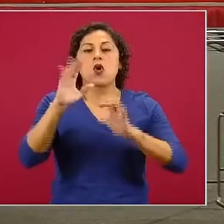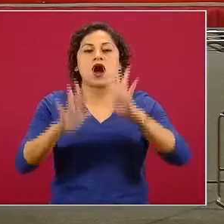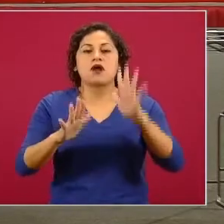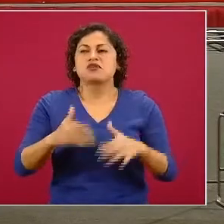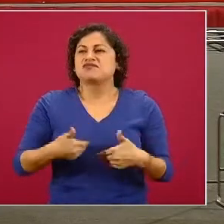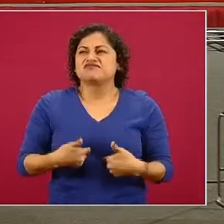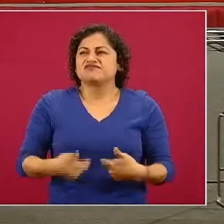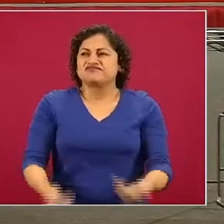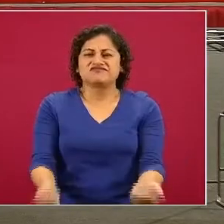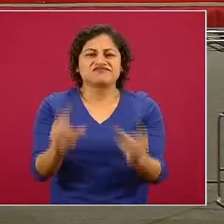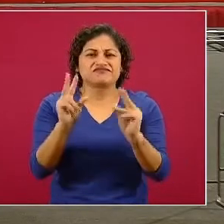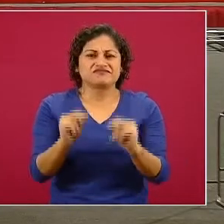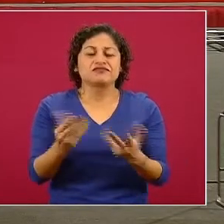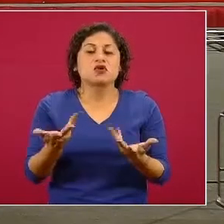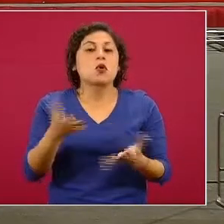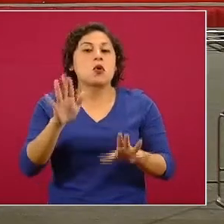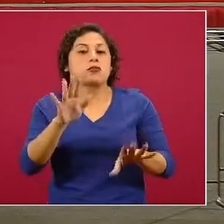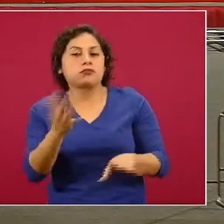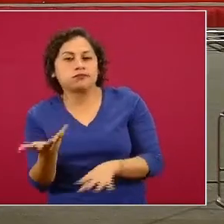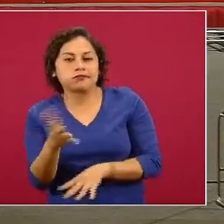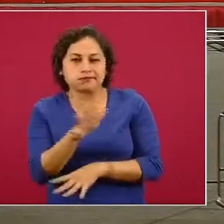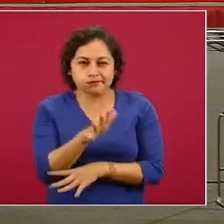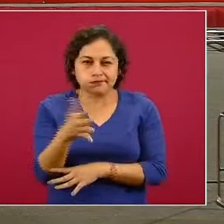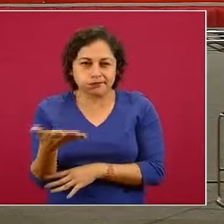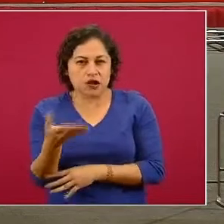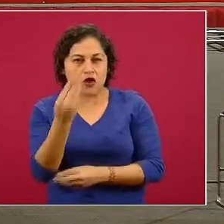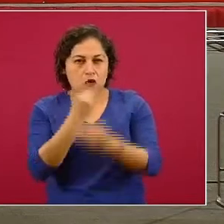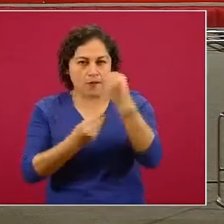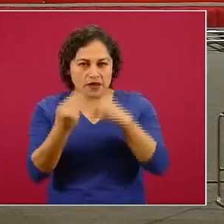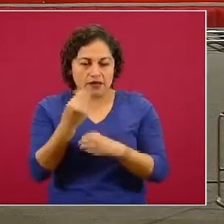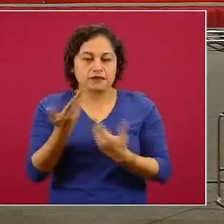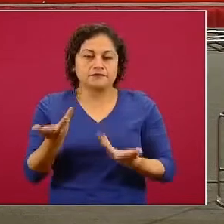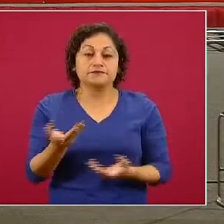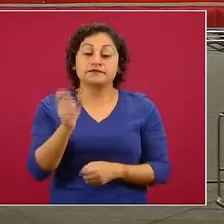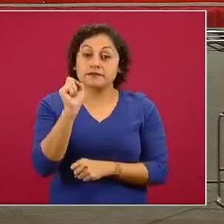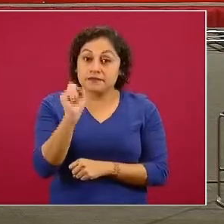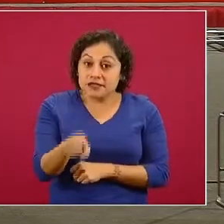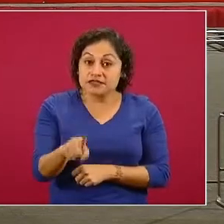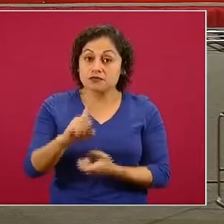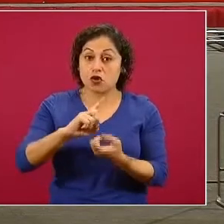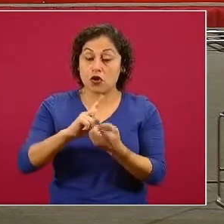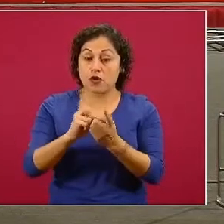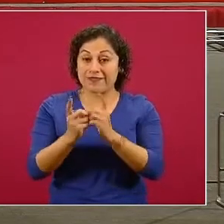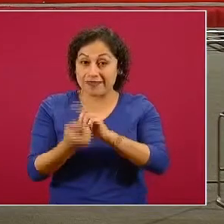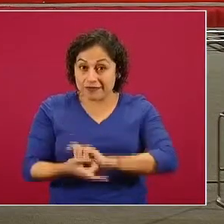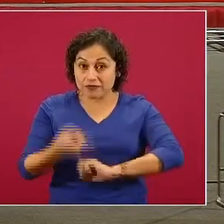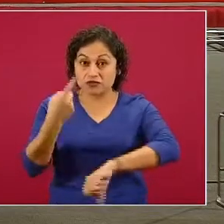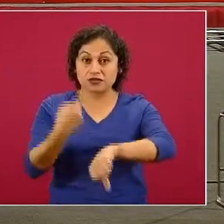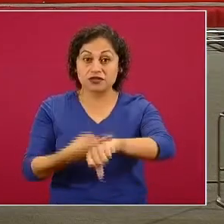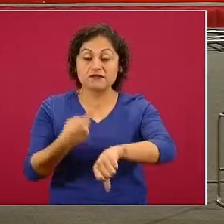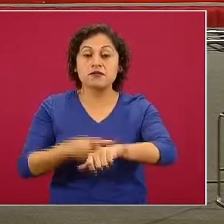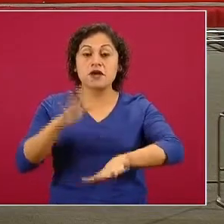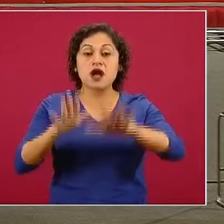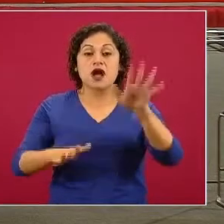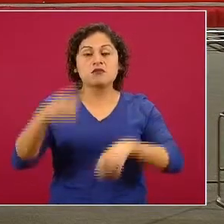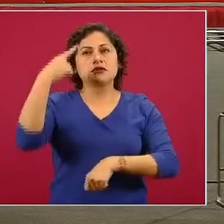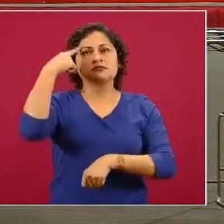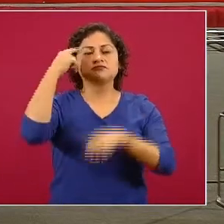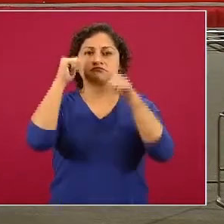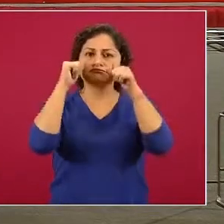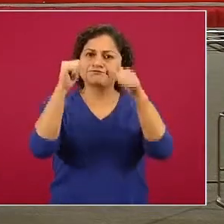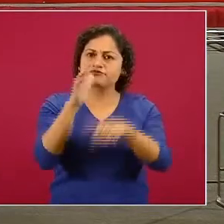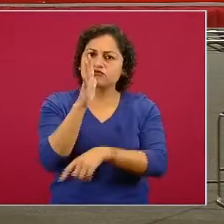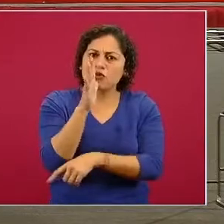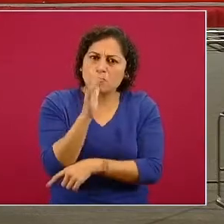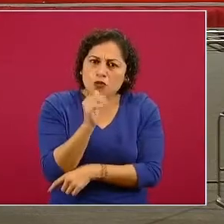intercala esto. La depresión también nos hace que tengamos dificultades para concentrarnos, dificultades para la